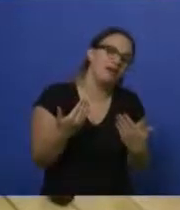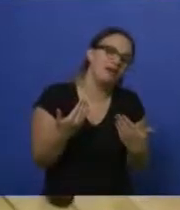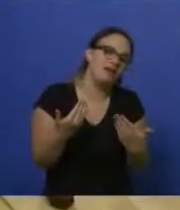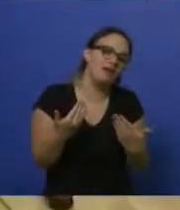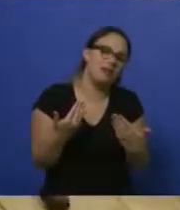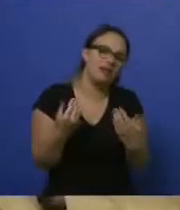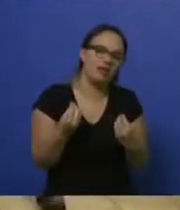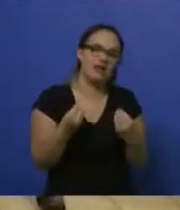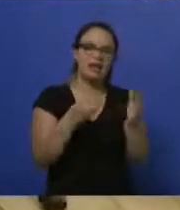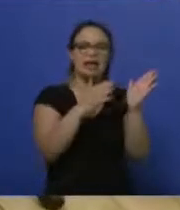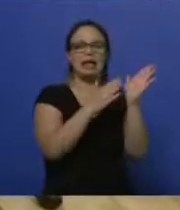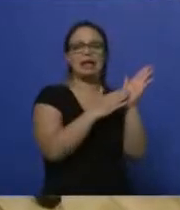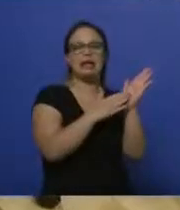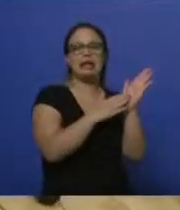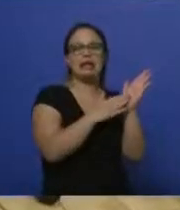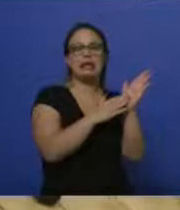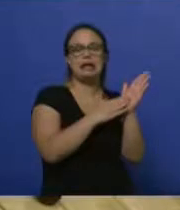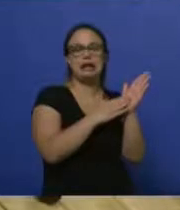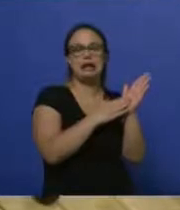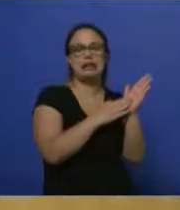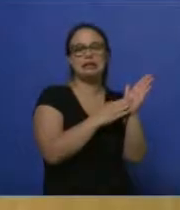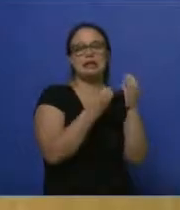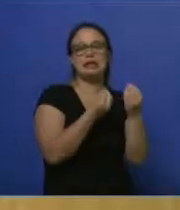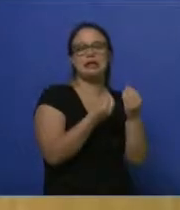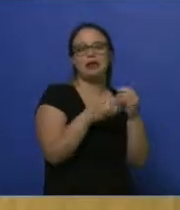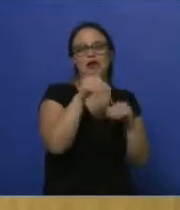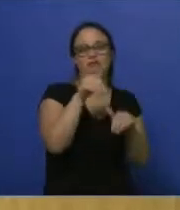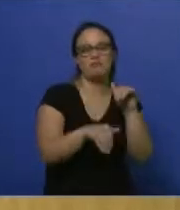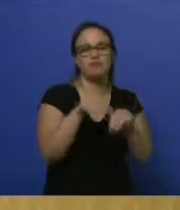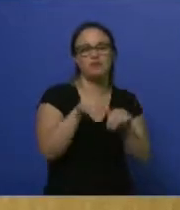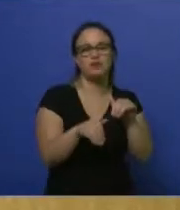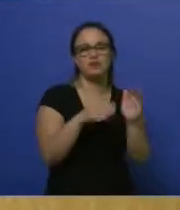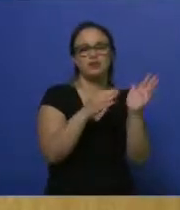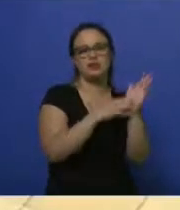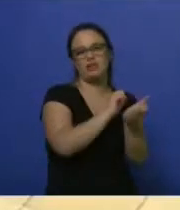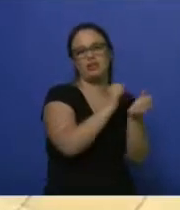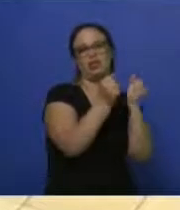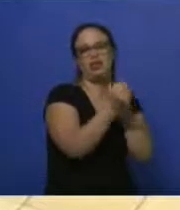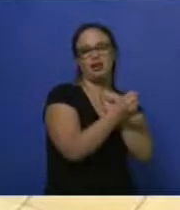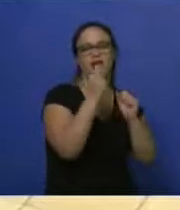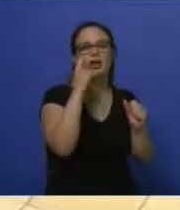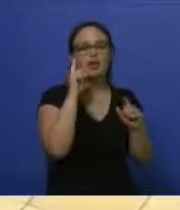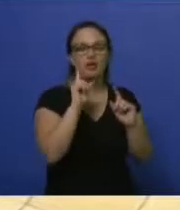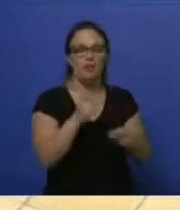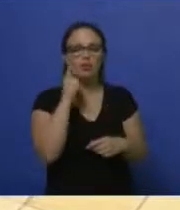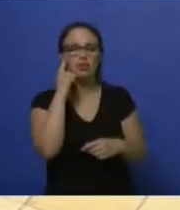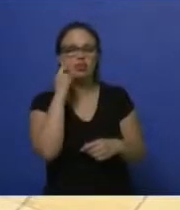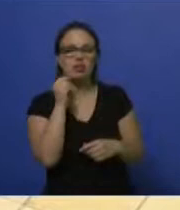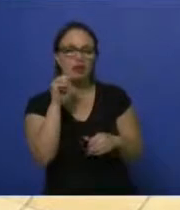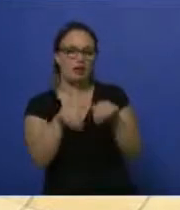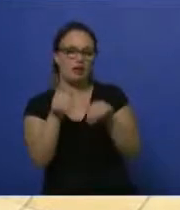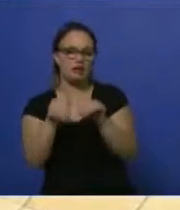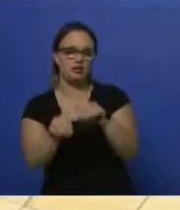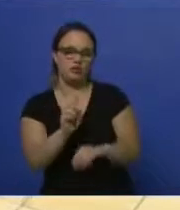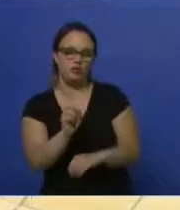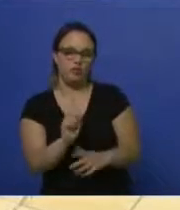Carta Orgánica queremos votar para, no sé, algo que sea un gancho, y lo tiraron el mismo día de una elección. Sí, sí, sí, sí. Pero bueno, esto habrá que